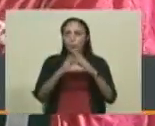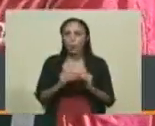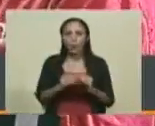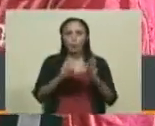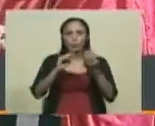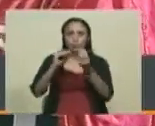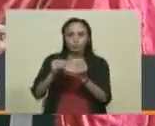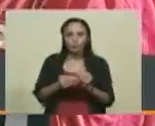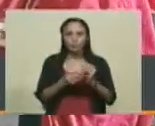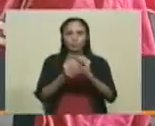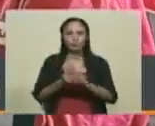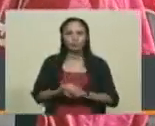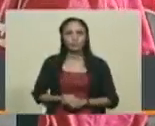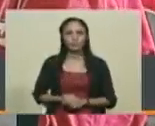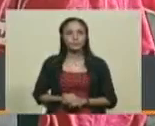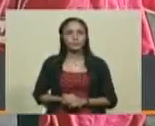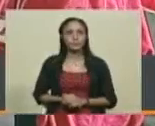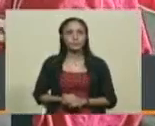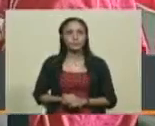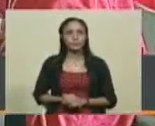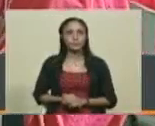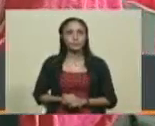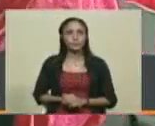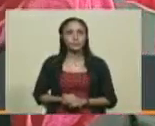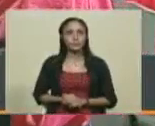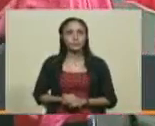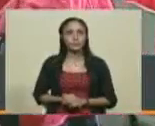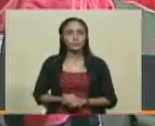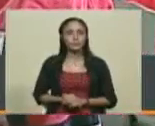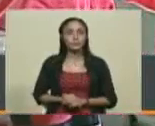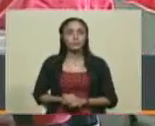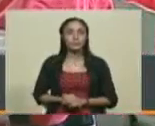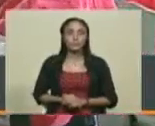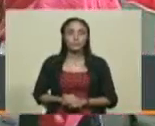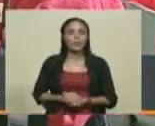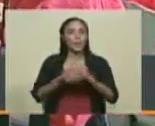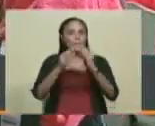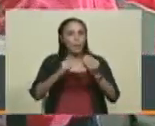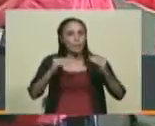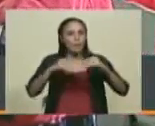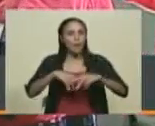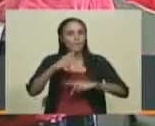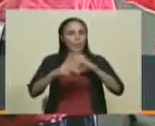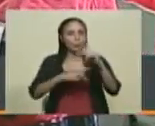van a impactar también en la calidad de cada uno de nuestros productos